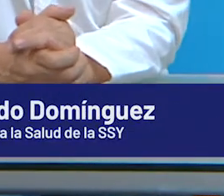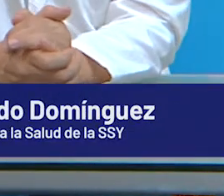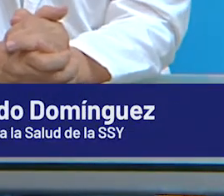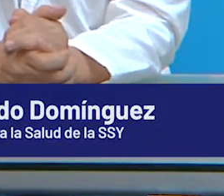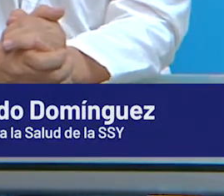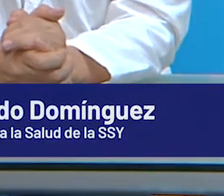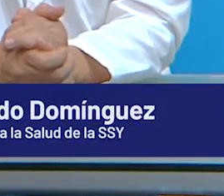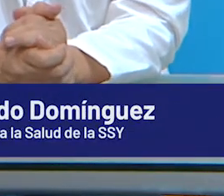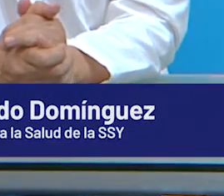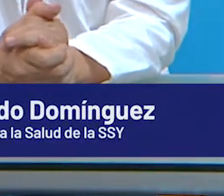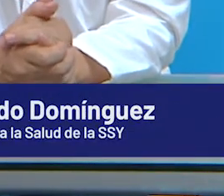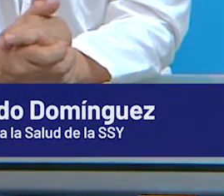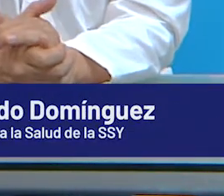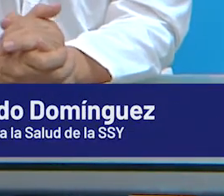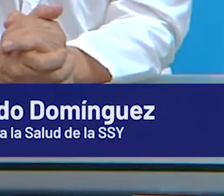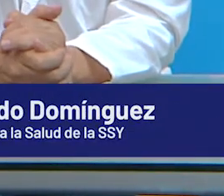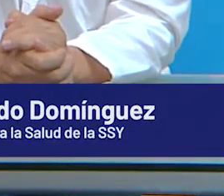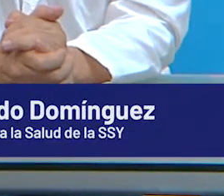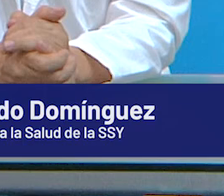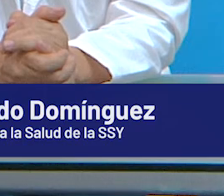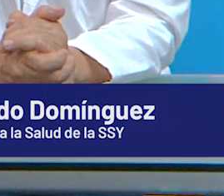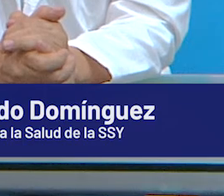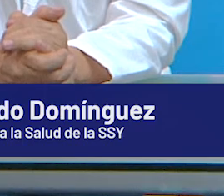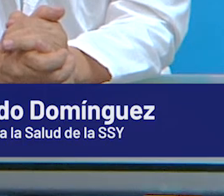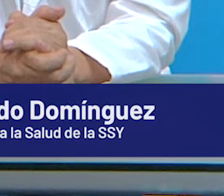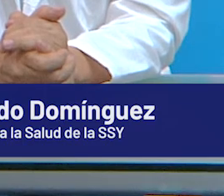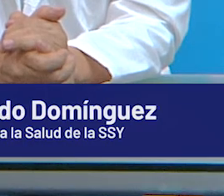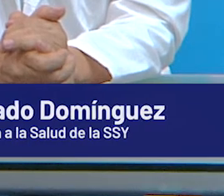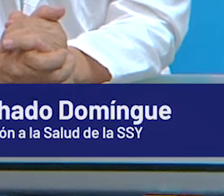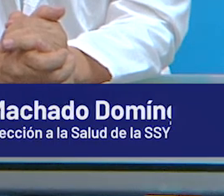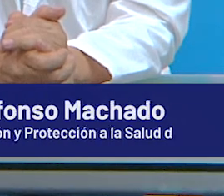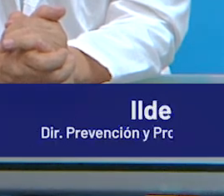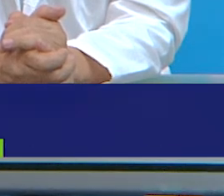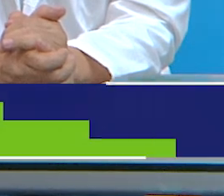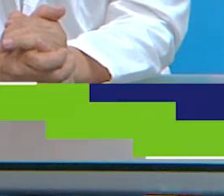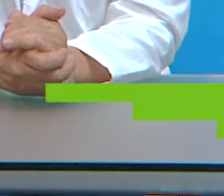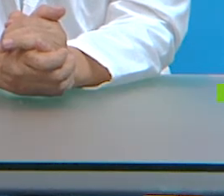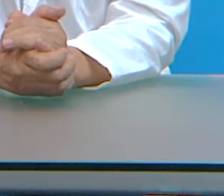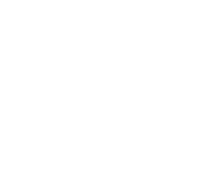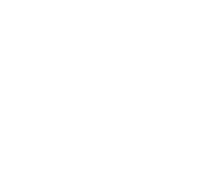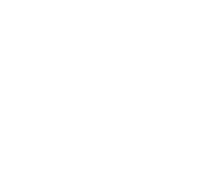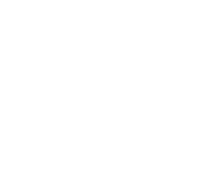Estaremos actualizando esta información todos los días por este mismo medio. Muchas gracias.